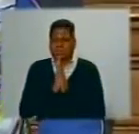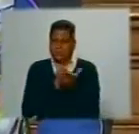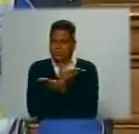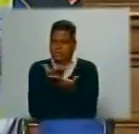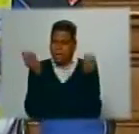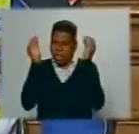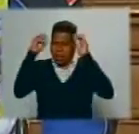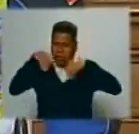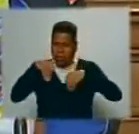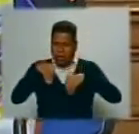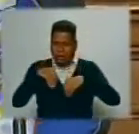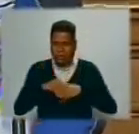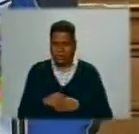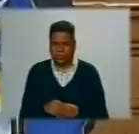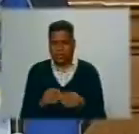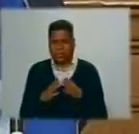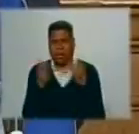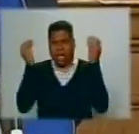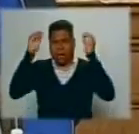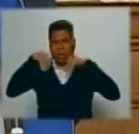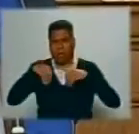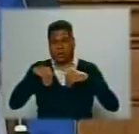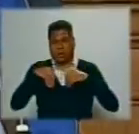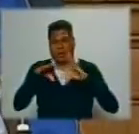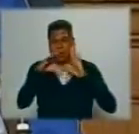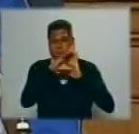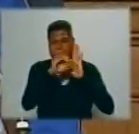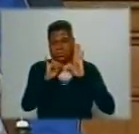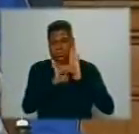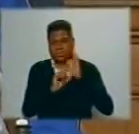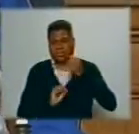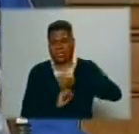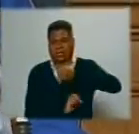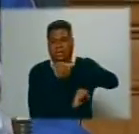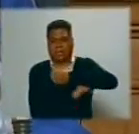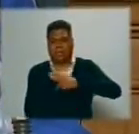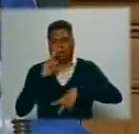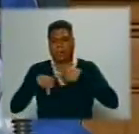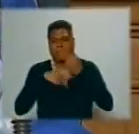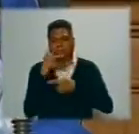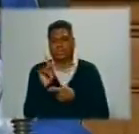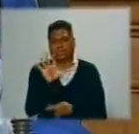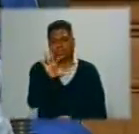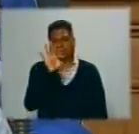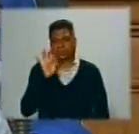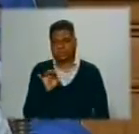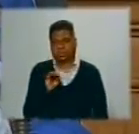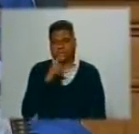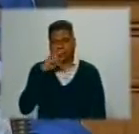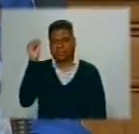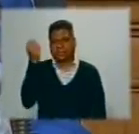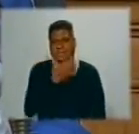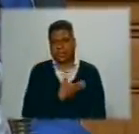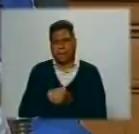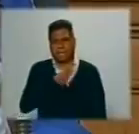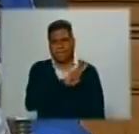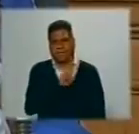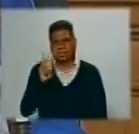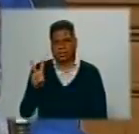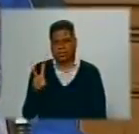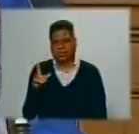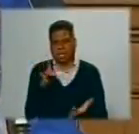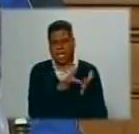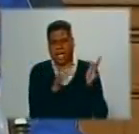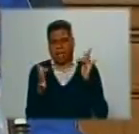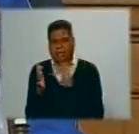este acuerdo constituyente en respaldo al proceso electoral presidencial del 22 de abril en el